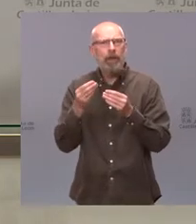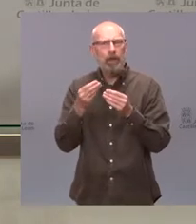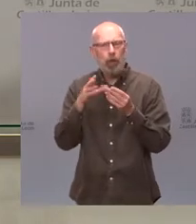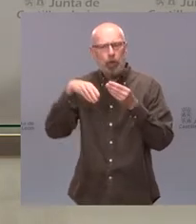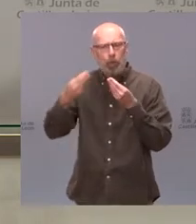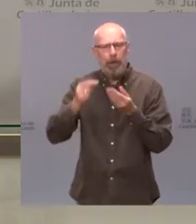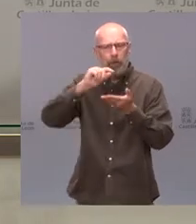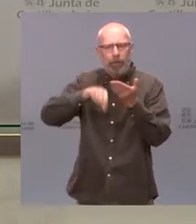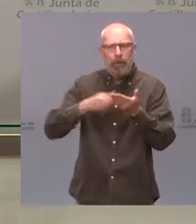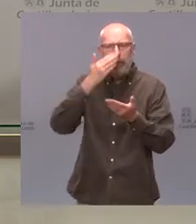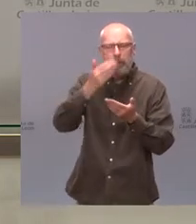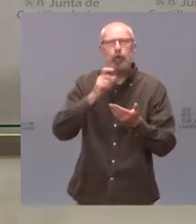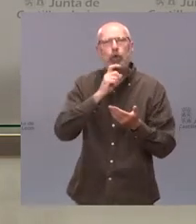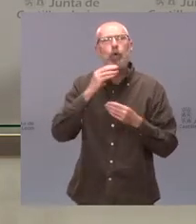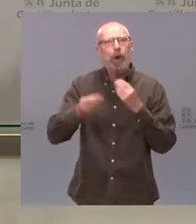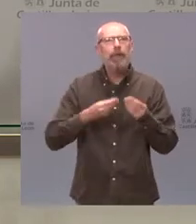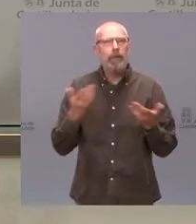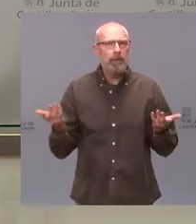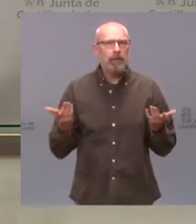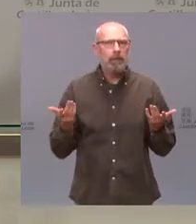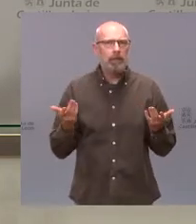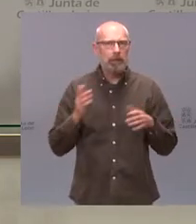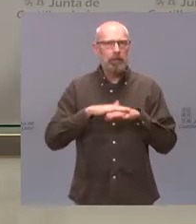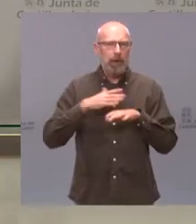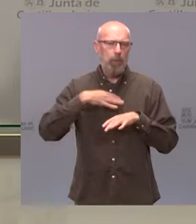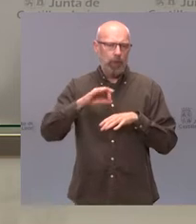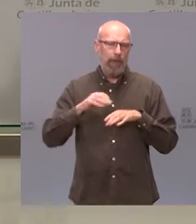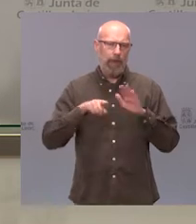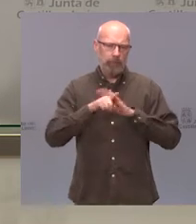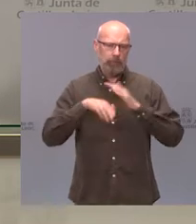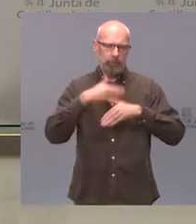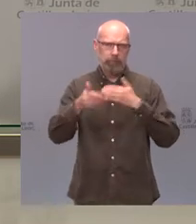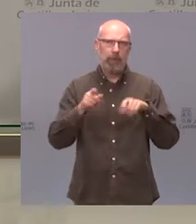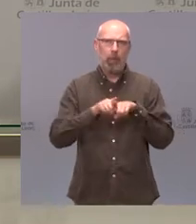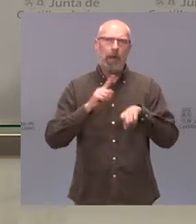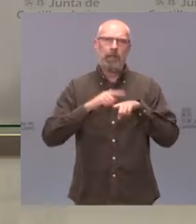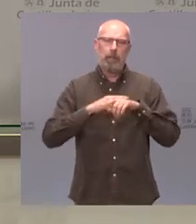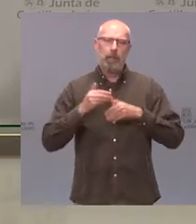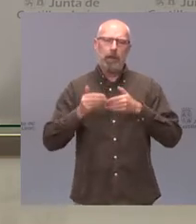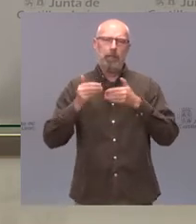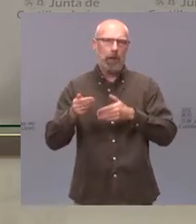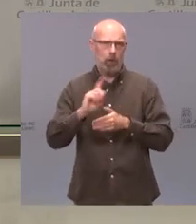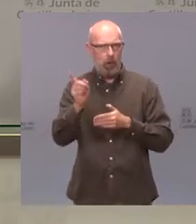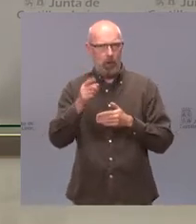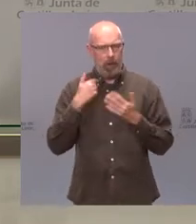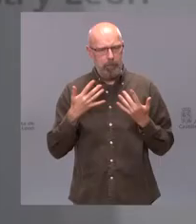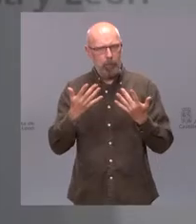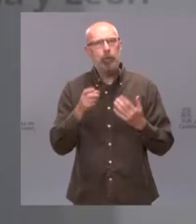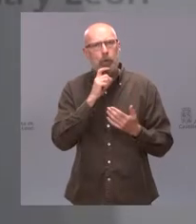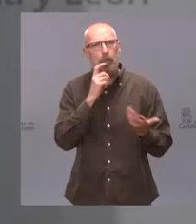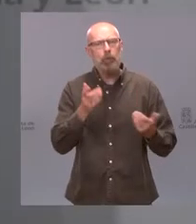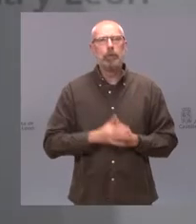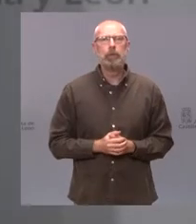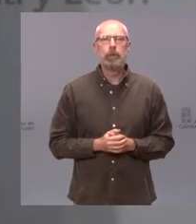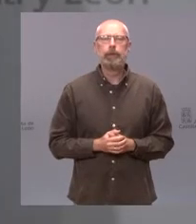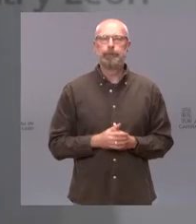¿Poco cómo se va a gestionar para que se pueda llevar a cabo con normalidad y sin retrasar más la vacunación, lógicamente? Bueno, desde el punto de